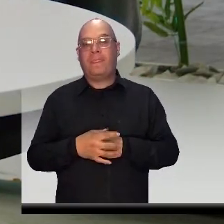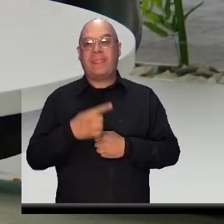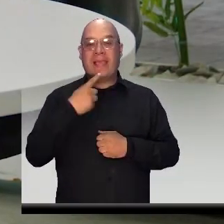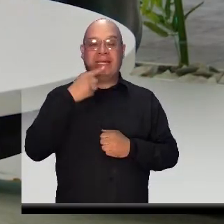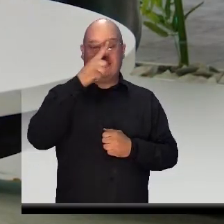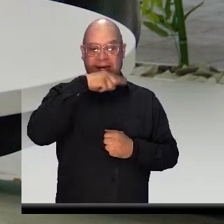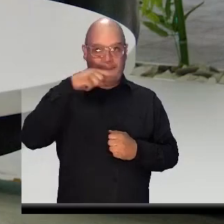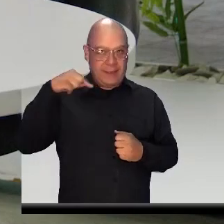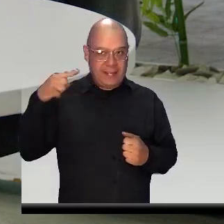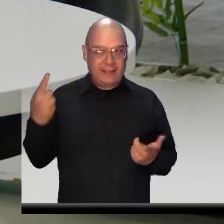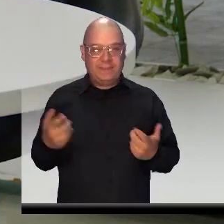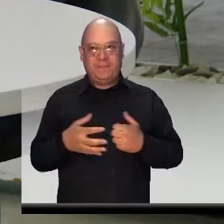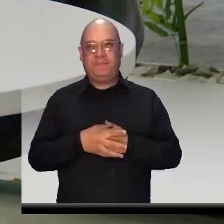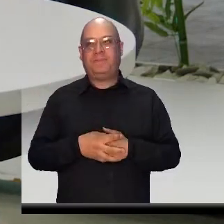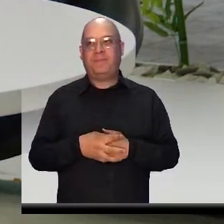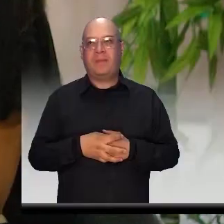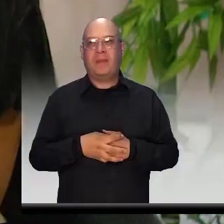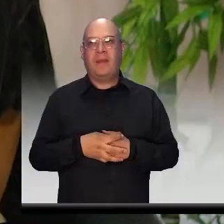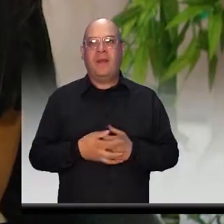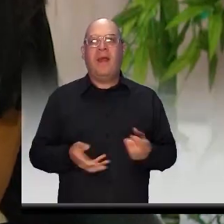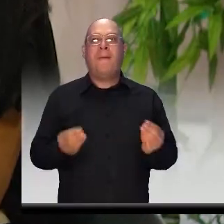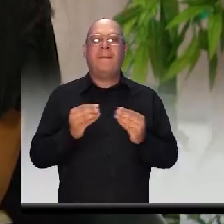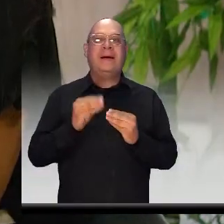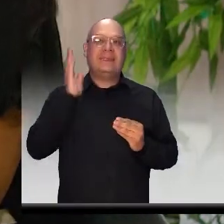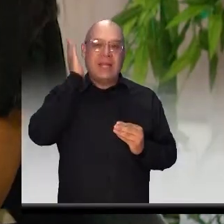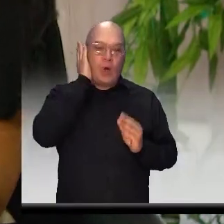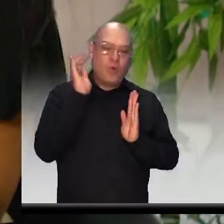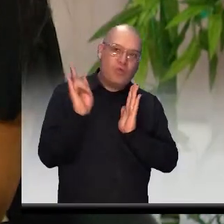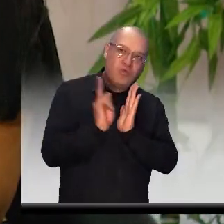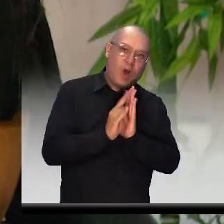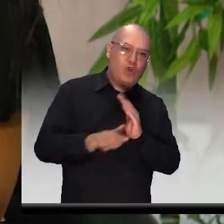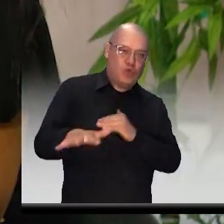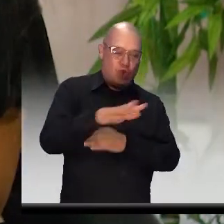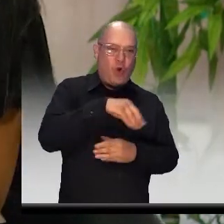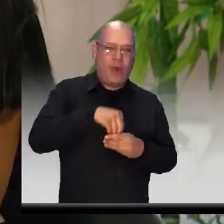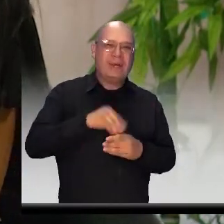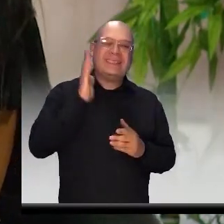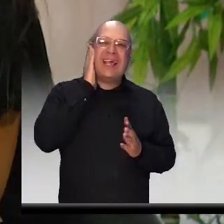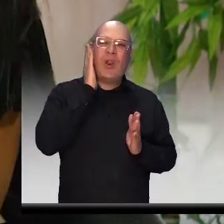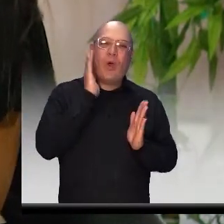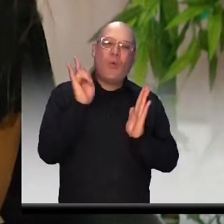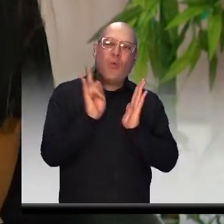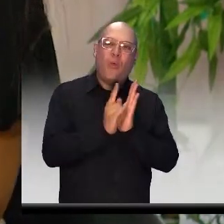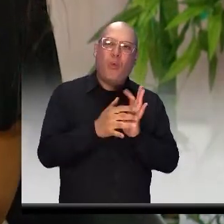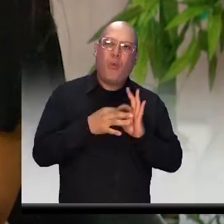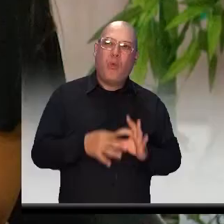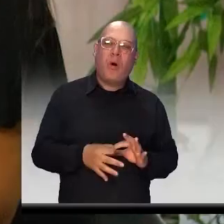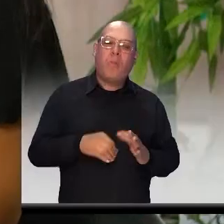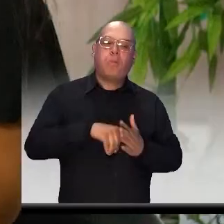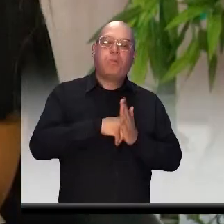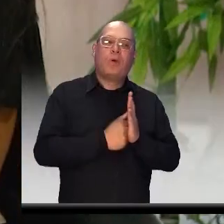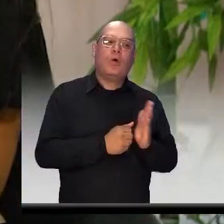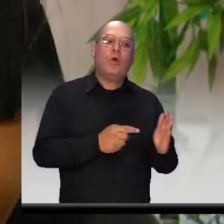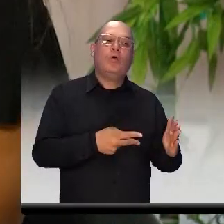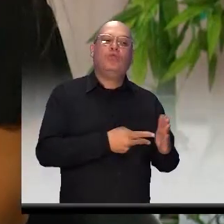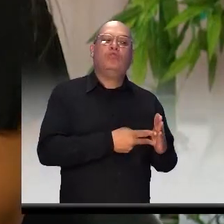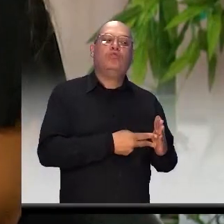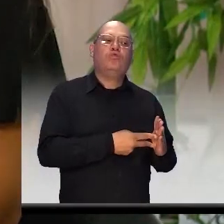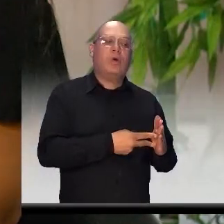dientes, pero también cuando cargamos el celular, todos que vivimos con el celular todo el tiempo, lo ponemos a cargar, termina la carga y